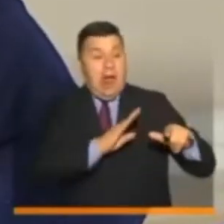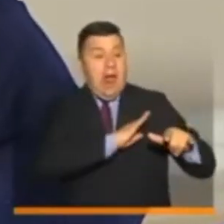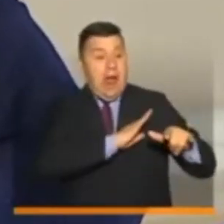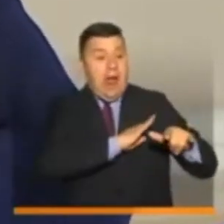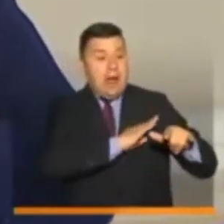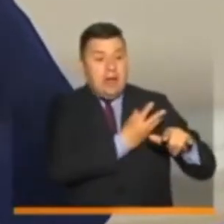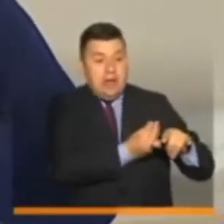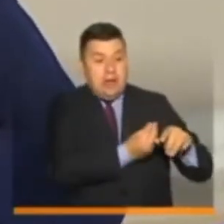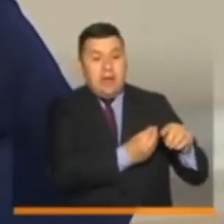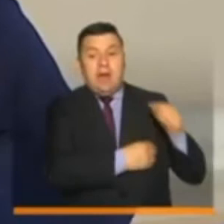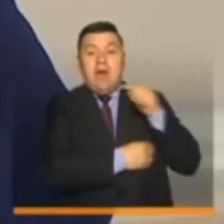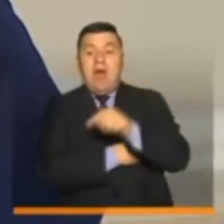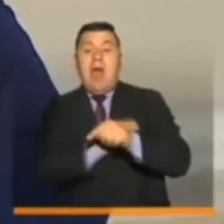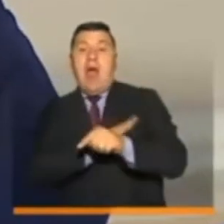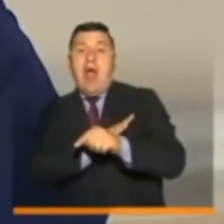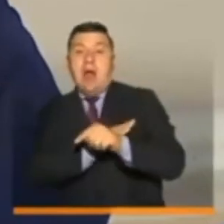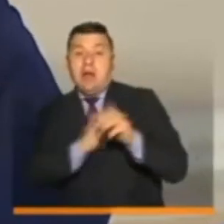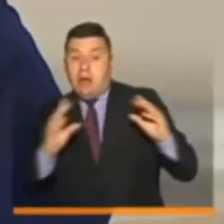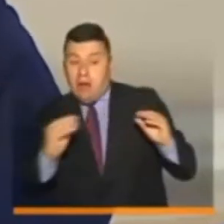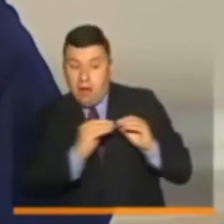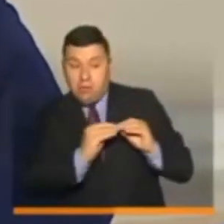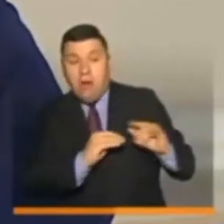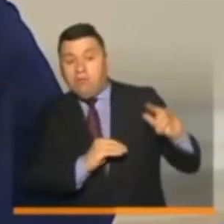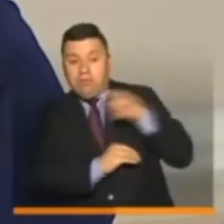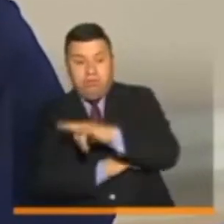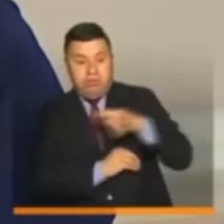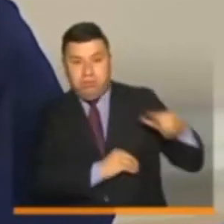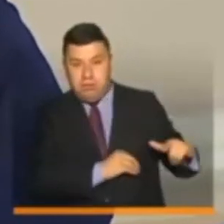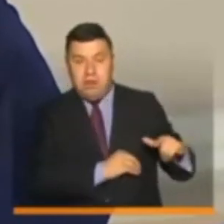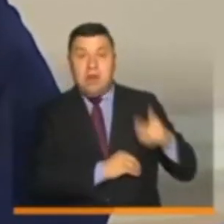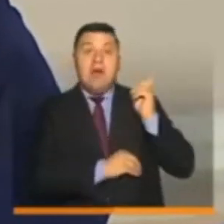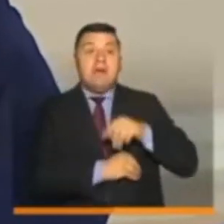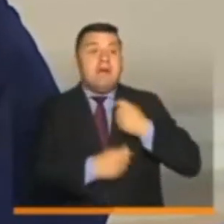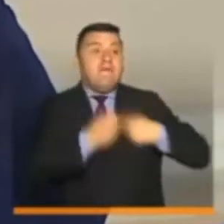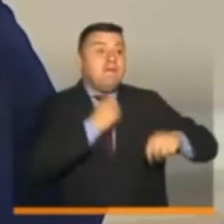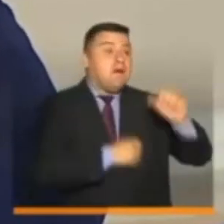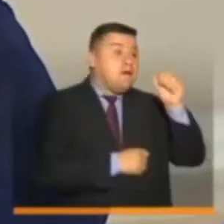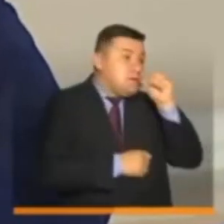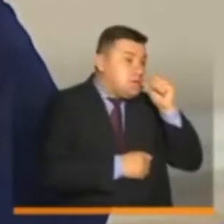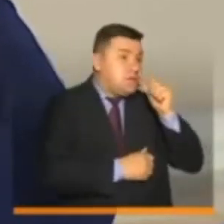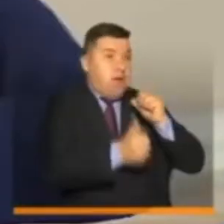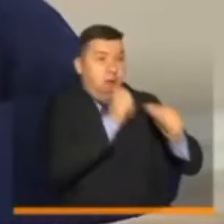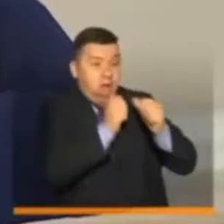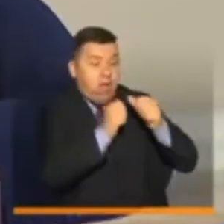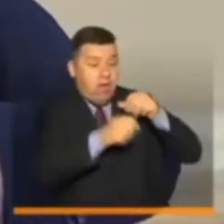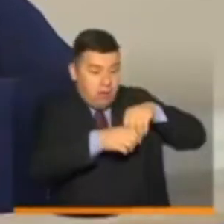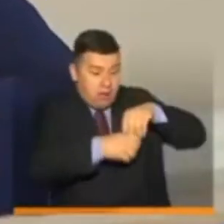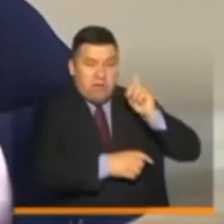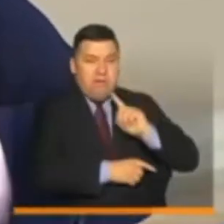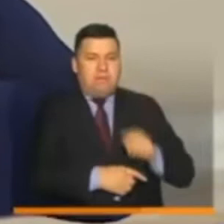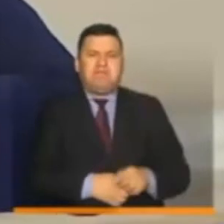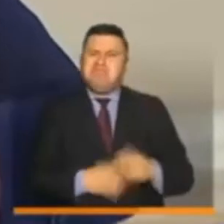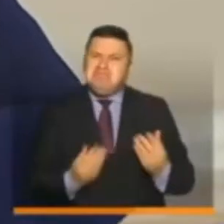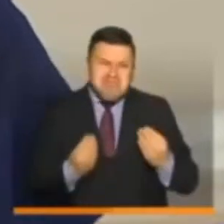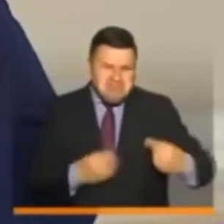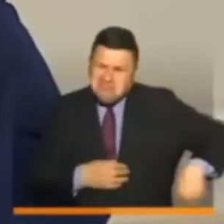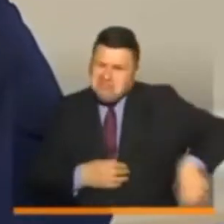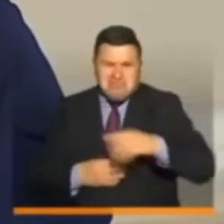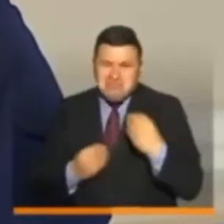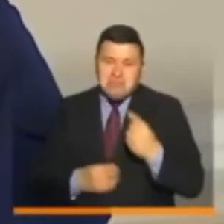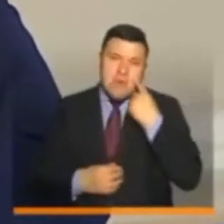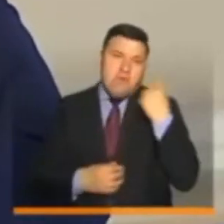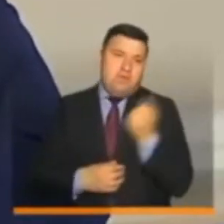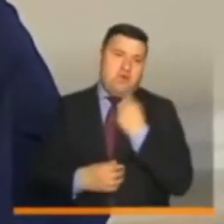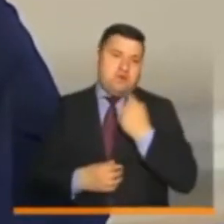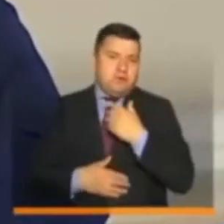se autorizan discotecas, tampoco el expendio de bebidas alcohólicas dentro de los establecimientos de comercio. Con esto lo que se busca es continuar